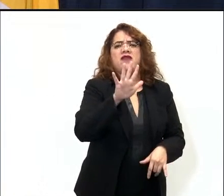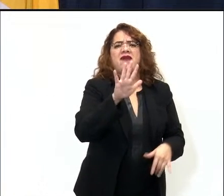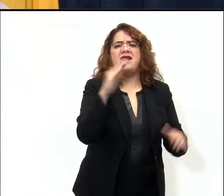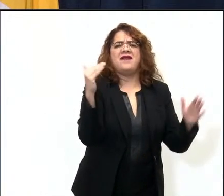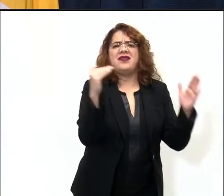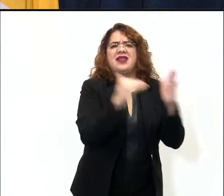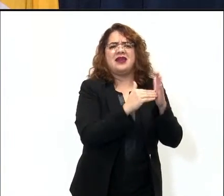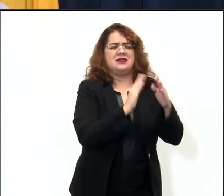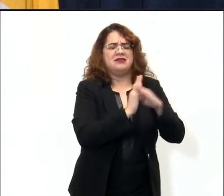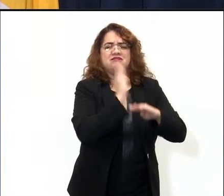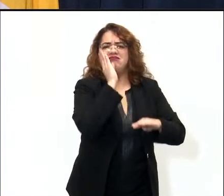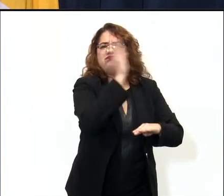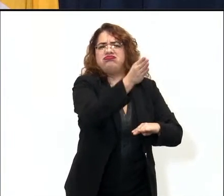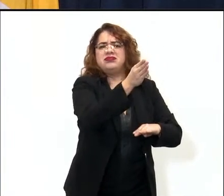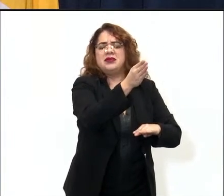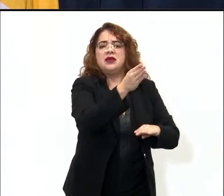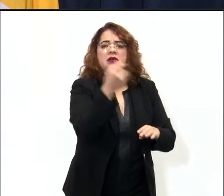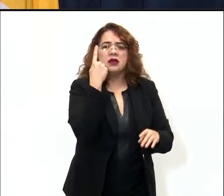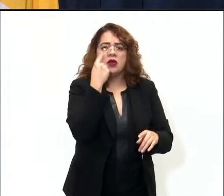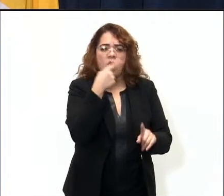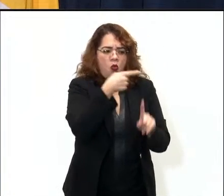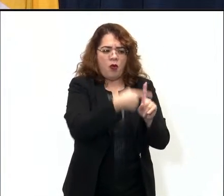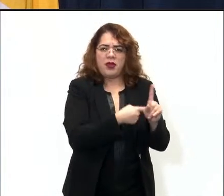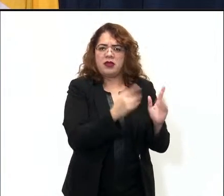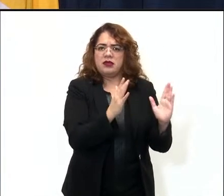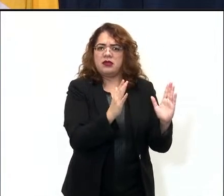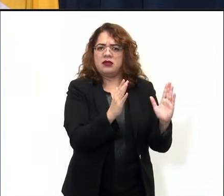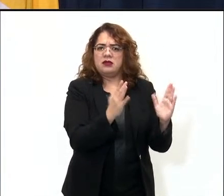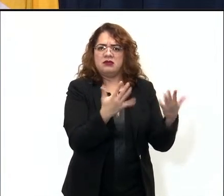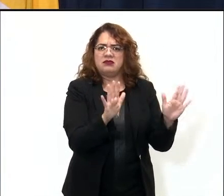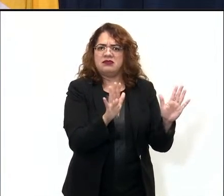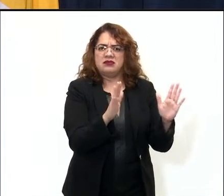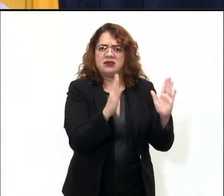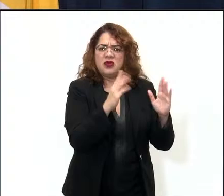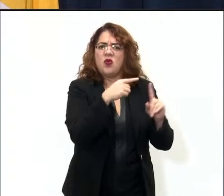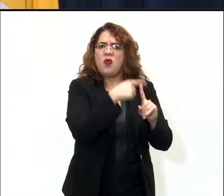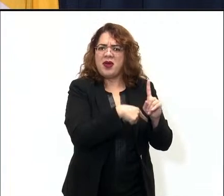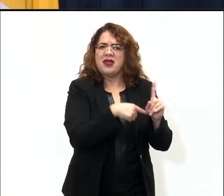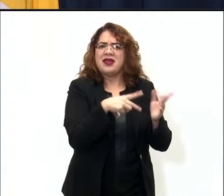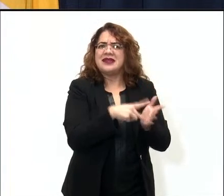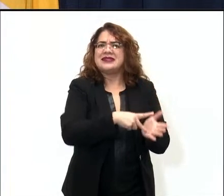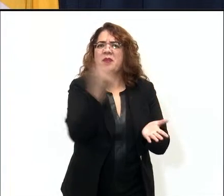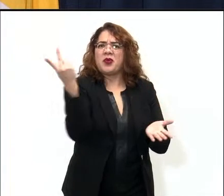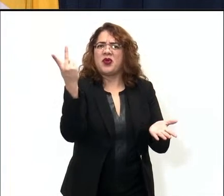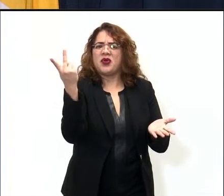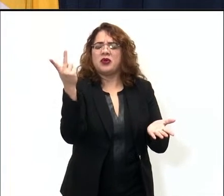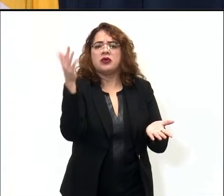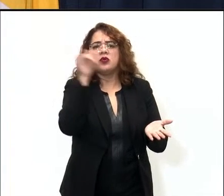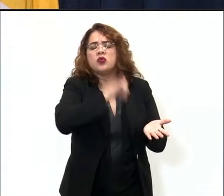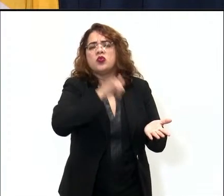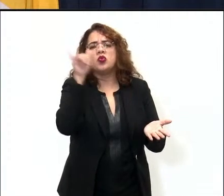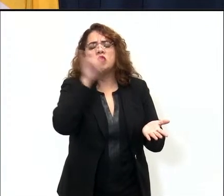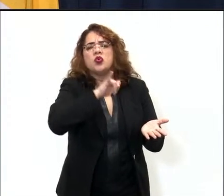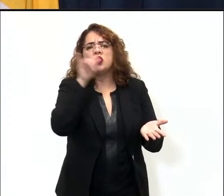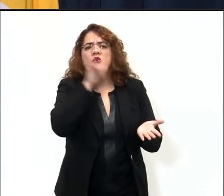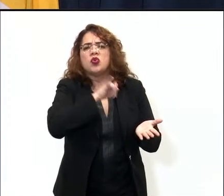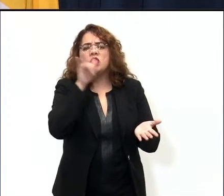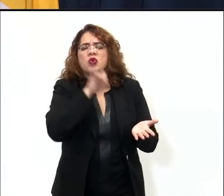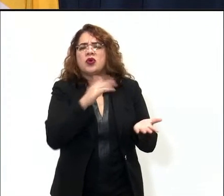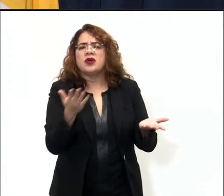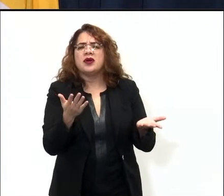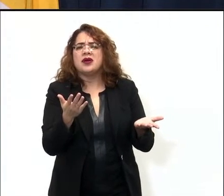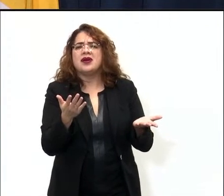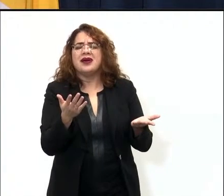casos en tan solo un mes más. Eso significa que duplicamos 8 meses de casos solo en el